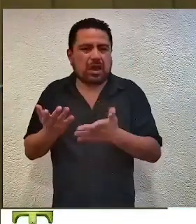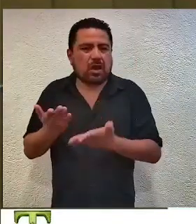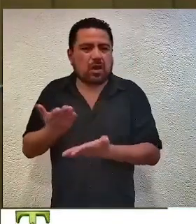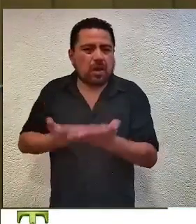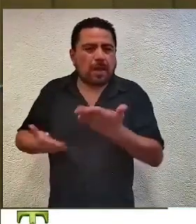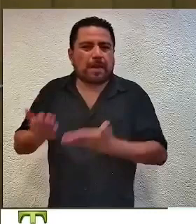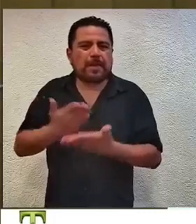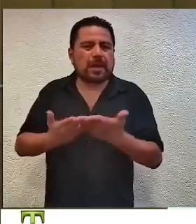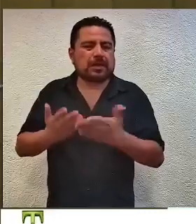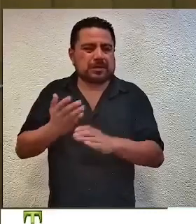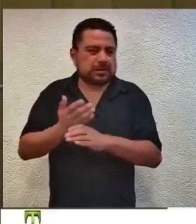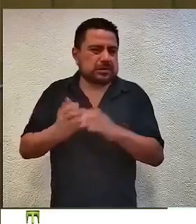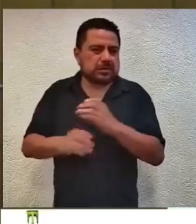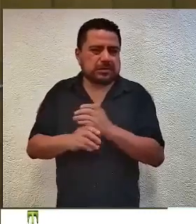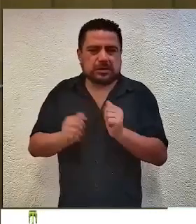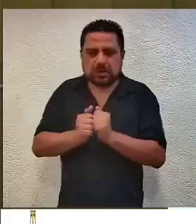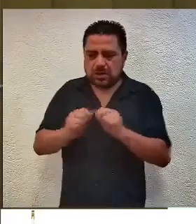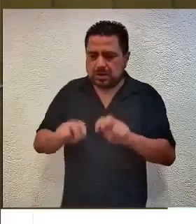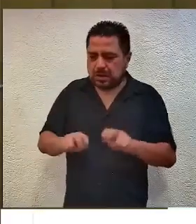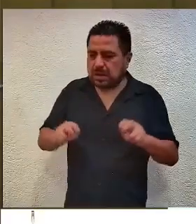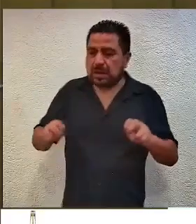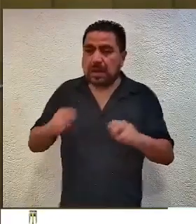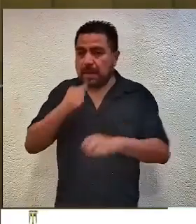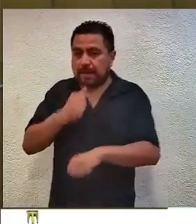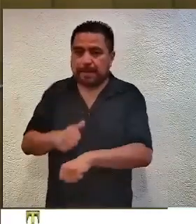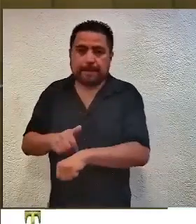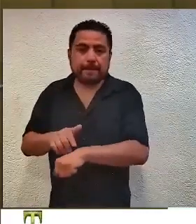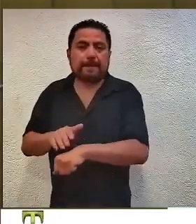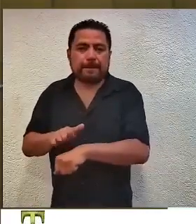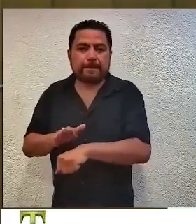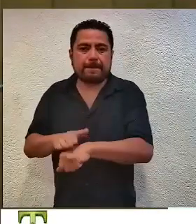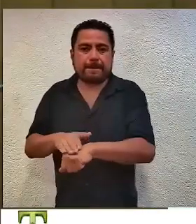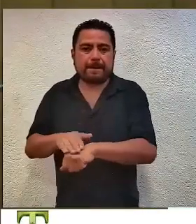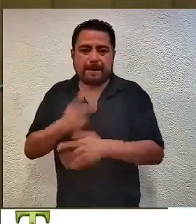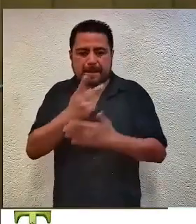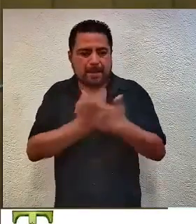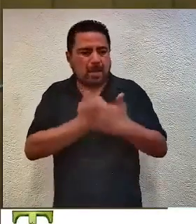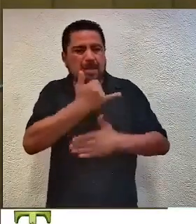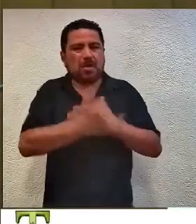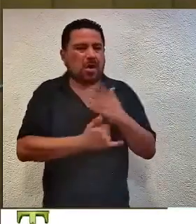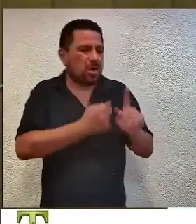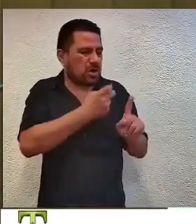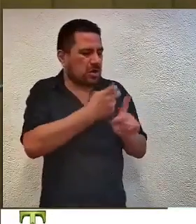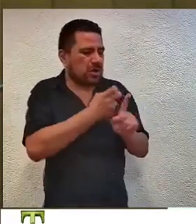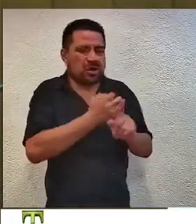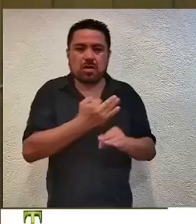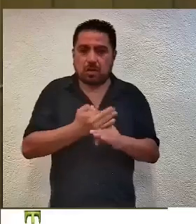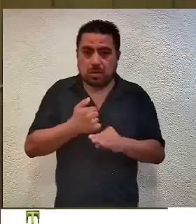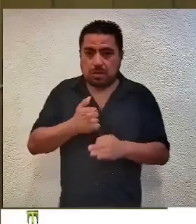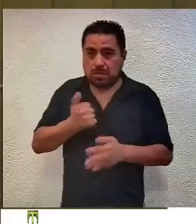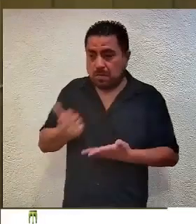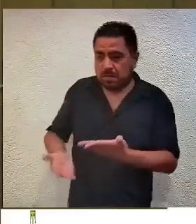cosas con el Pleno y decirles que en este proyecto que presento